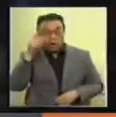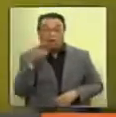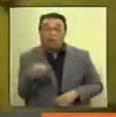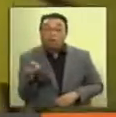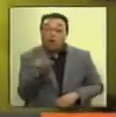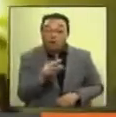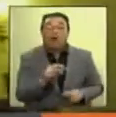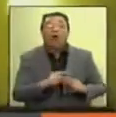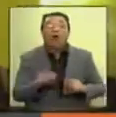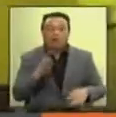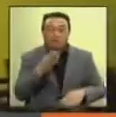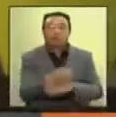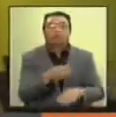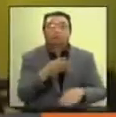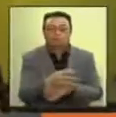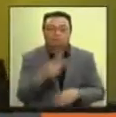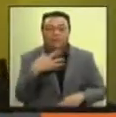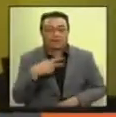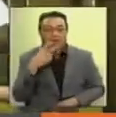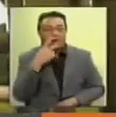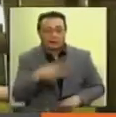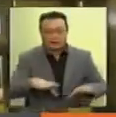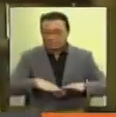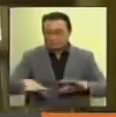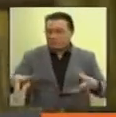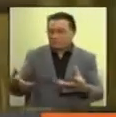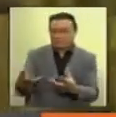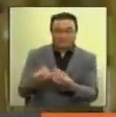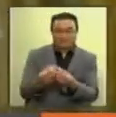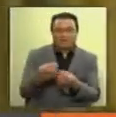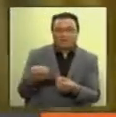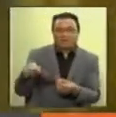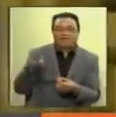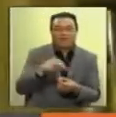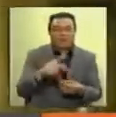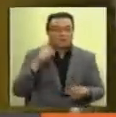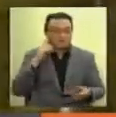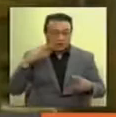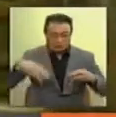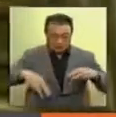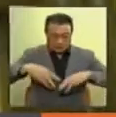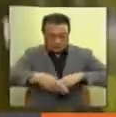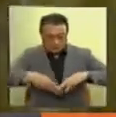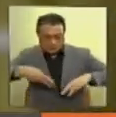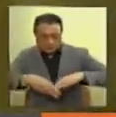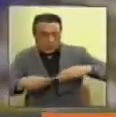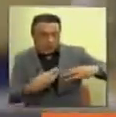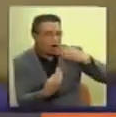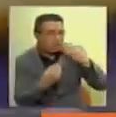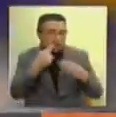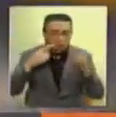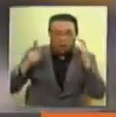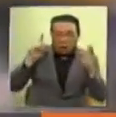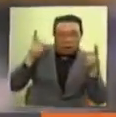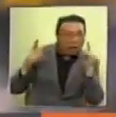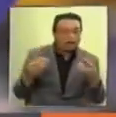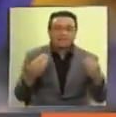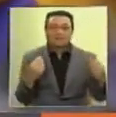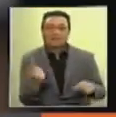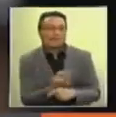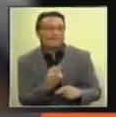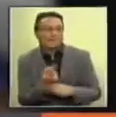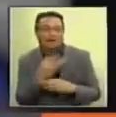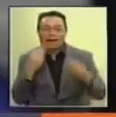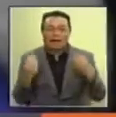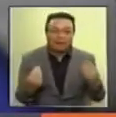de su regreso sueñan con de nuevo ver las mesas llenas, con volver a oír tenedores y cuchillos que se mueven al mismo tiempo, con